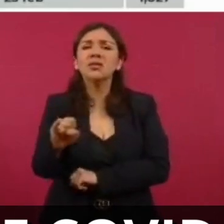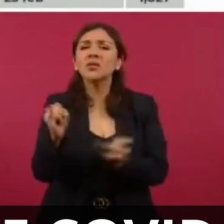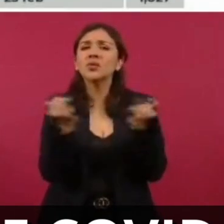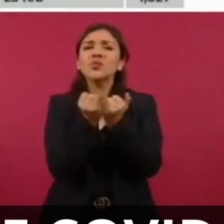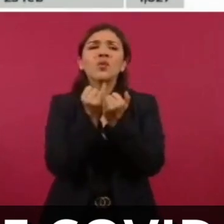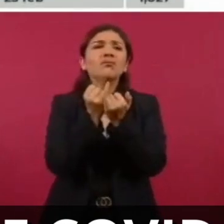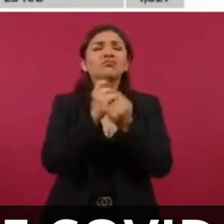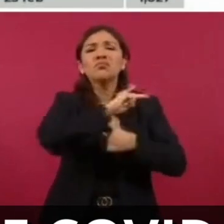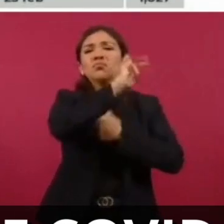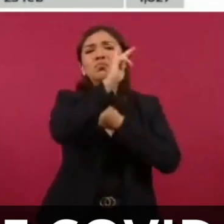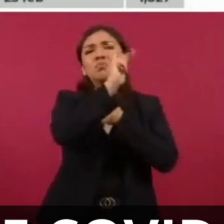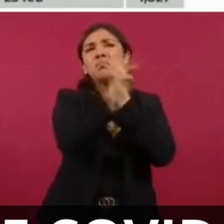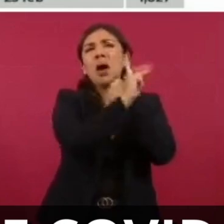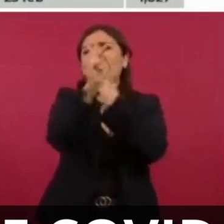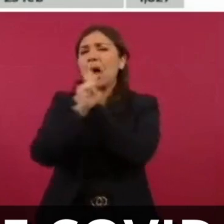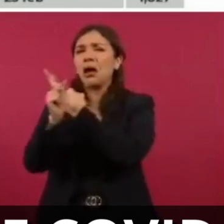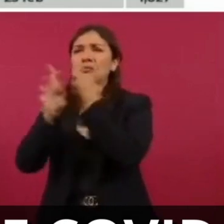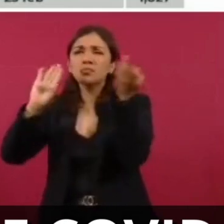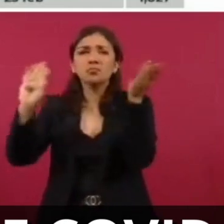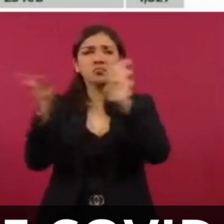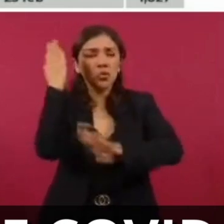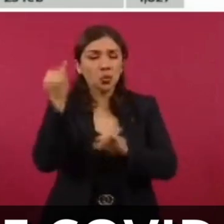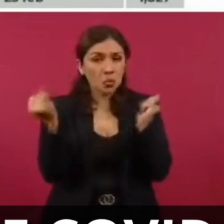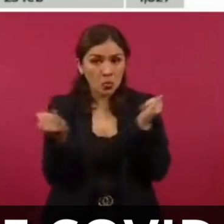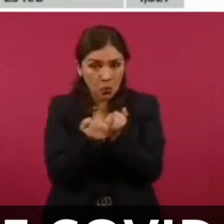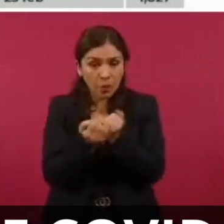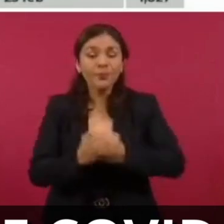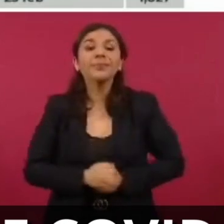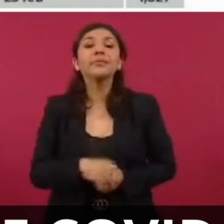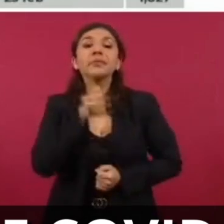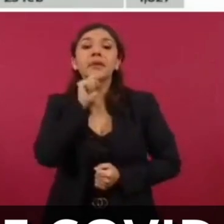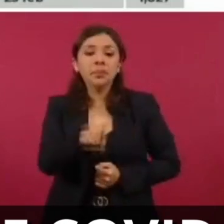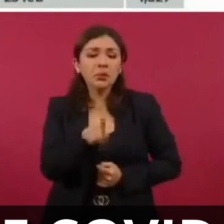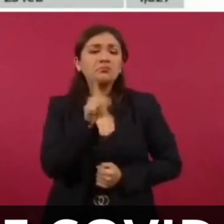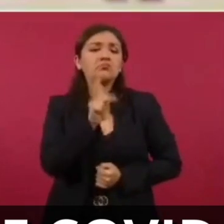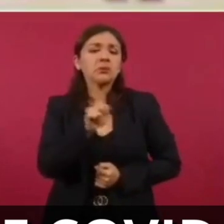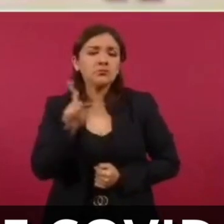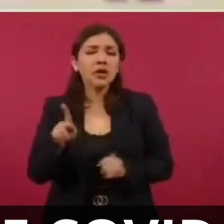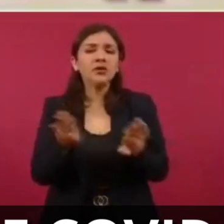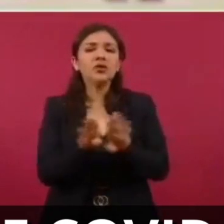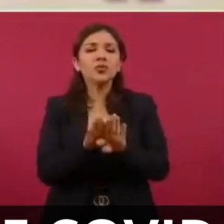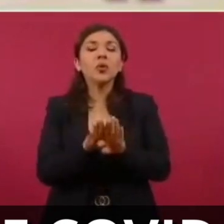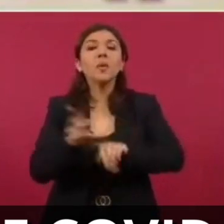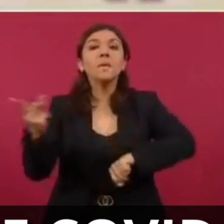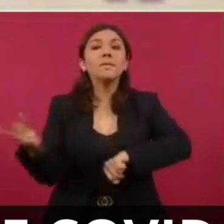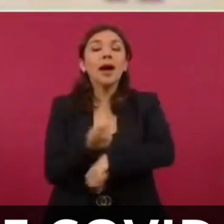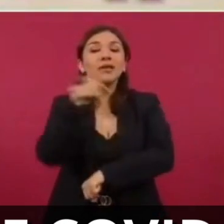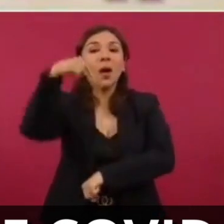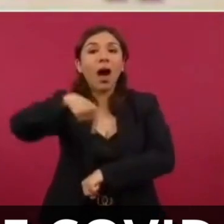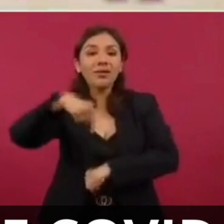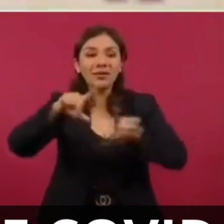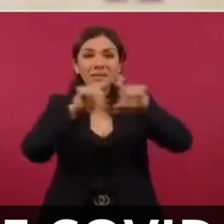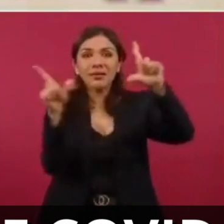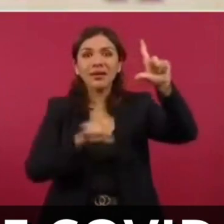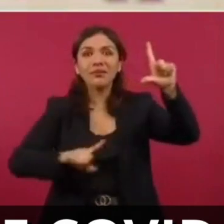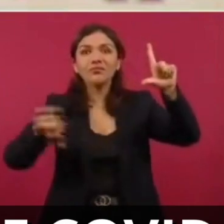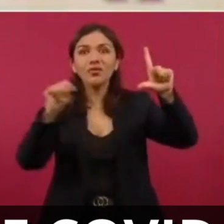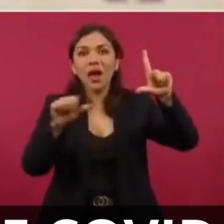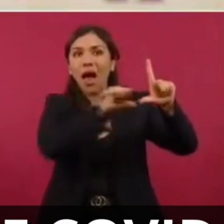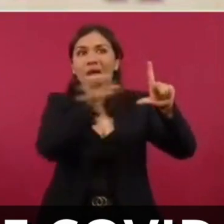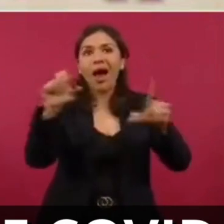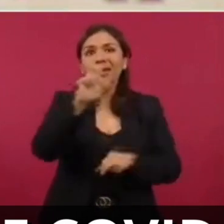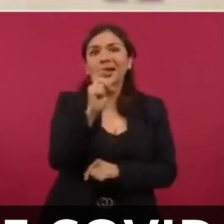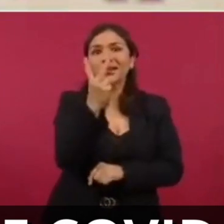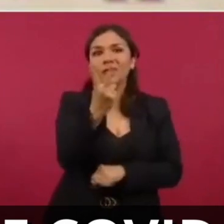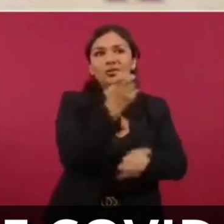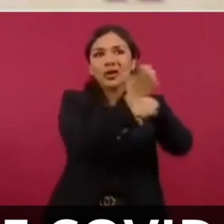los países del mundo y también es similar al que se presentó al interior de la República en nuestras 32